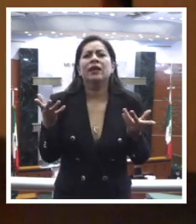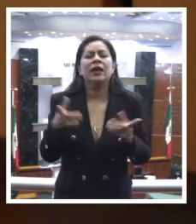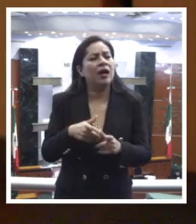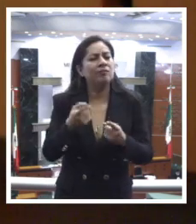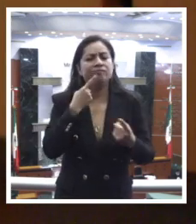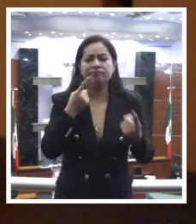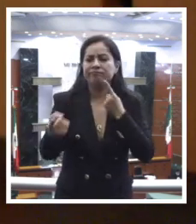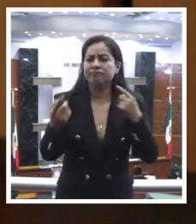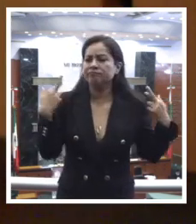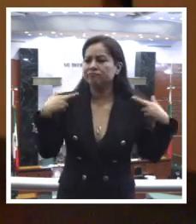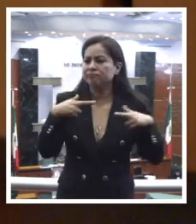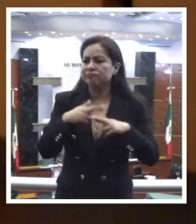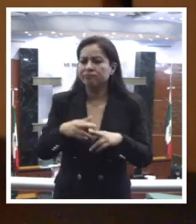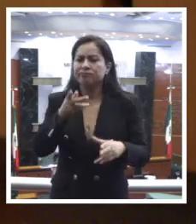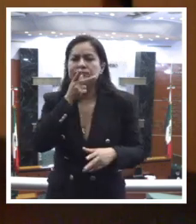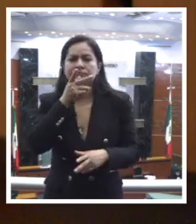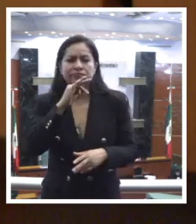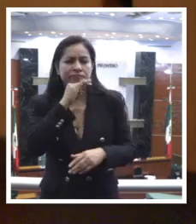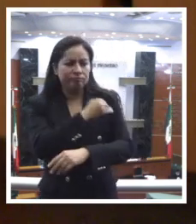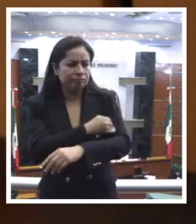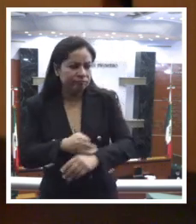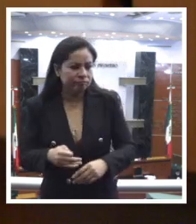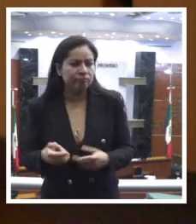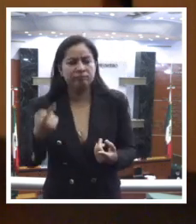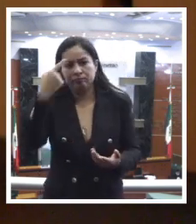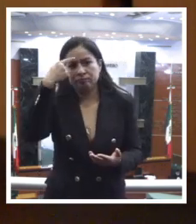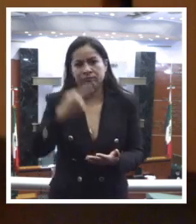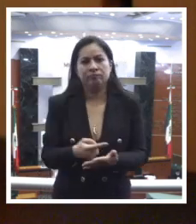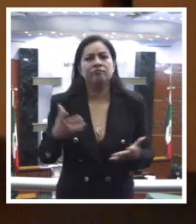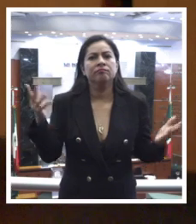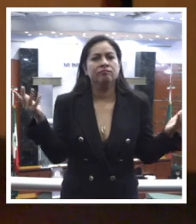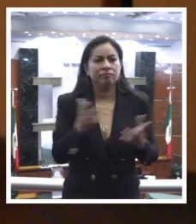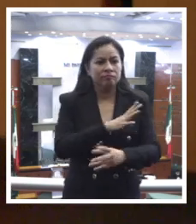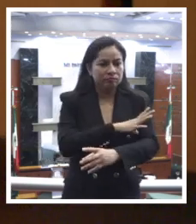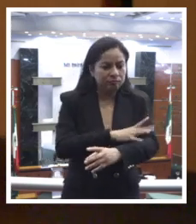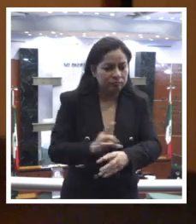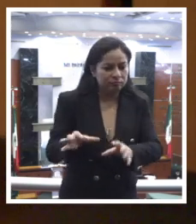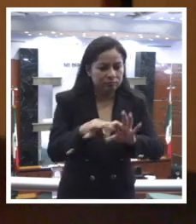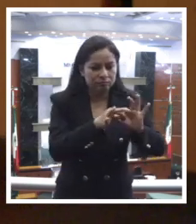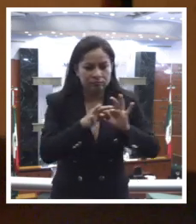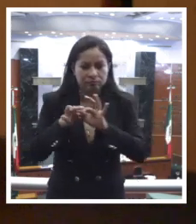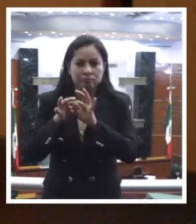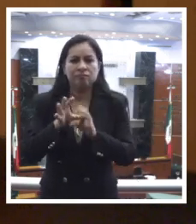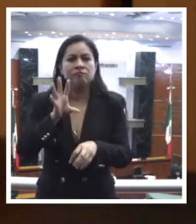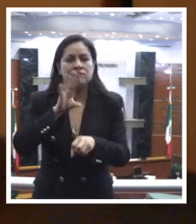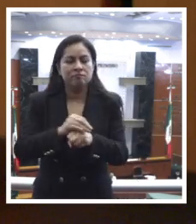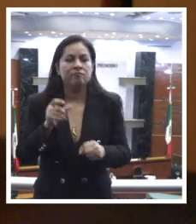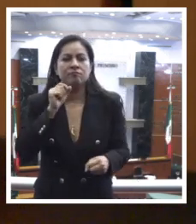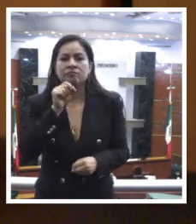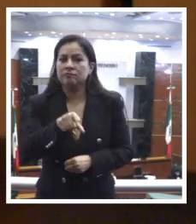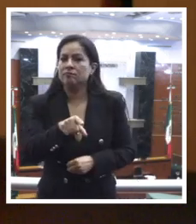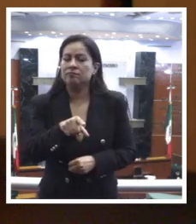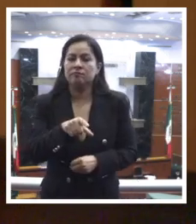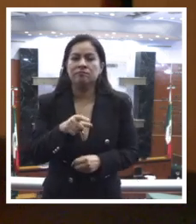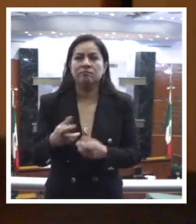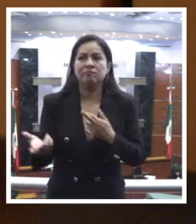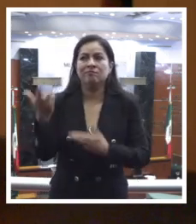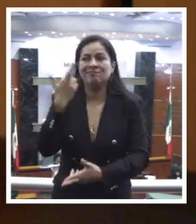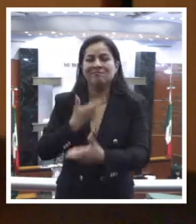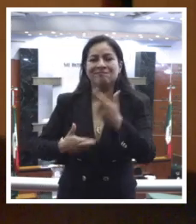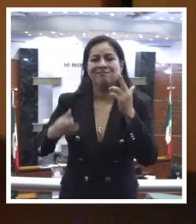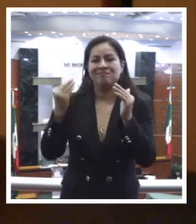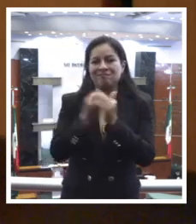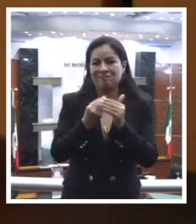con los maestros, con padres de familia, para que sean decisiones de manera coordinada y permita precisamente el regreso a